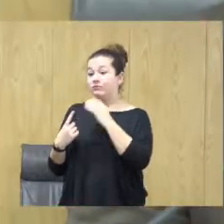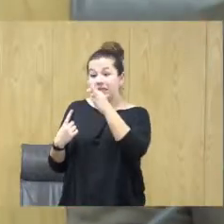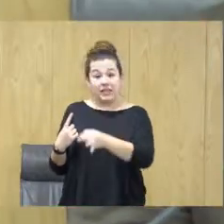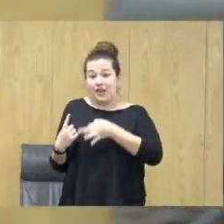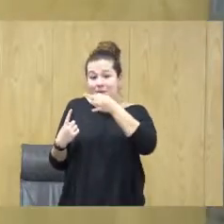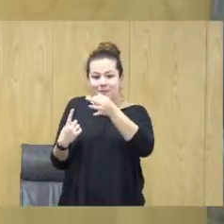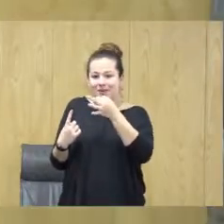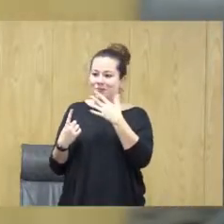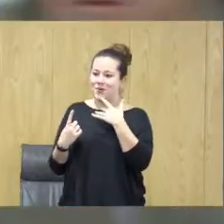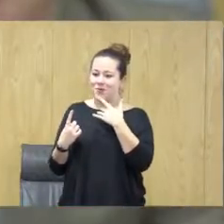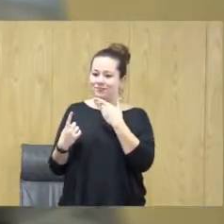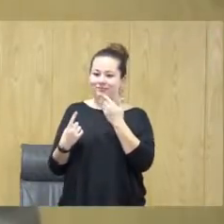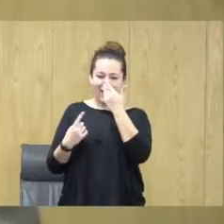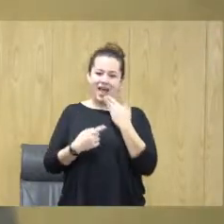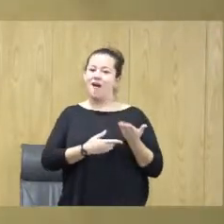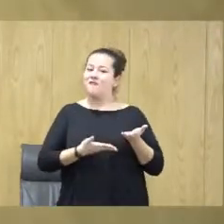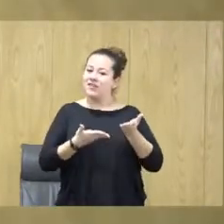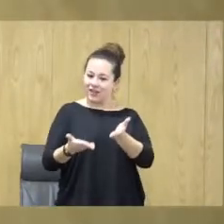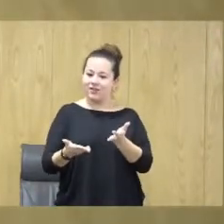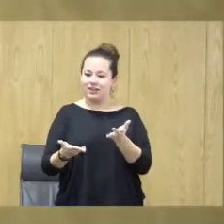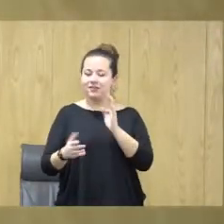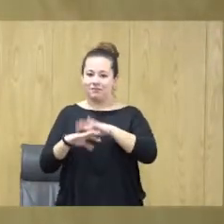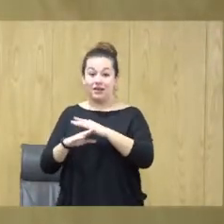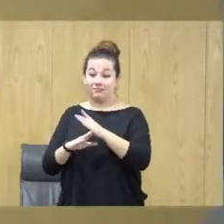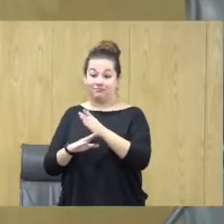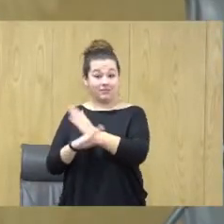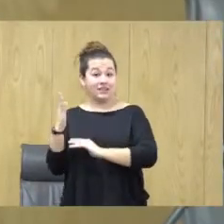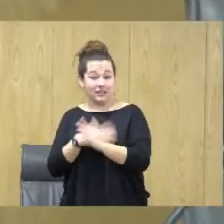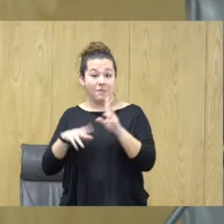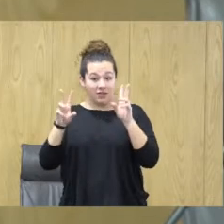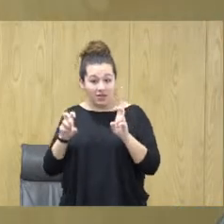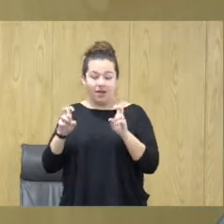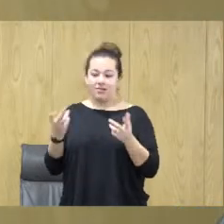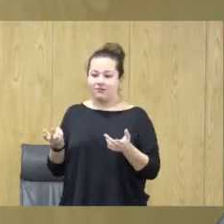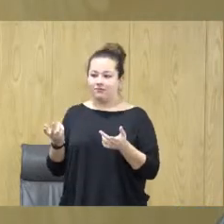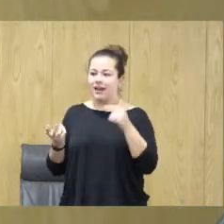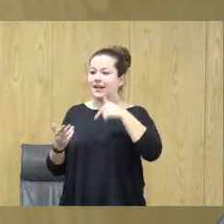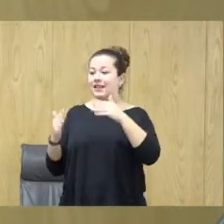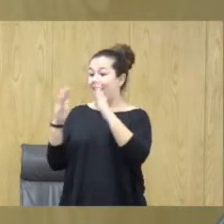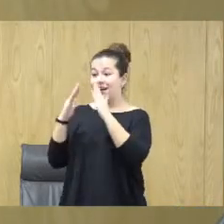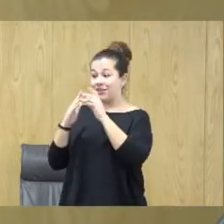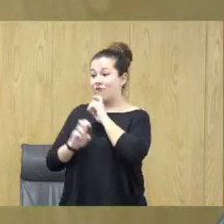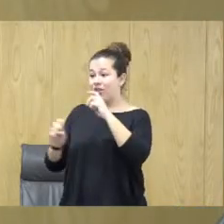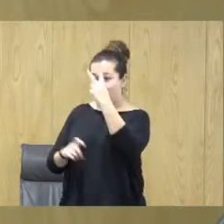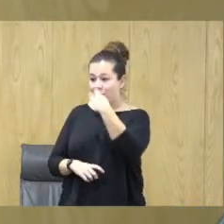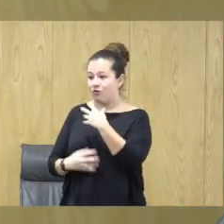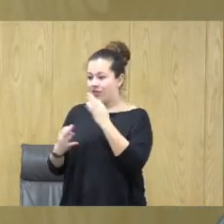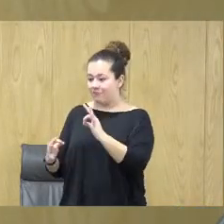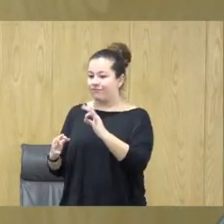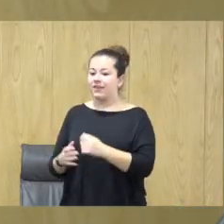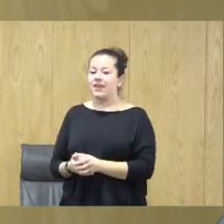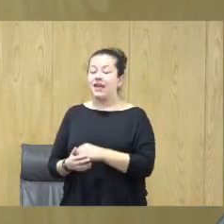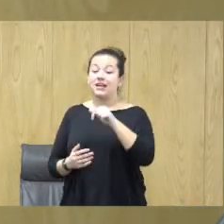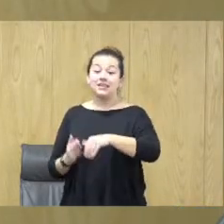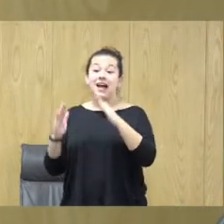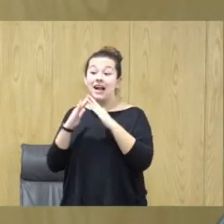los anfitriones, ¿no?, de la discapacidad. Esta es la casa de Fundación 11 y es la casa